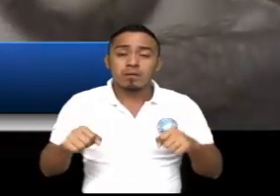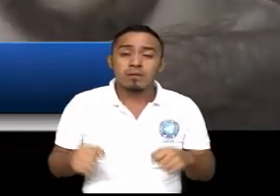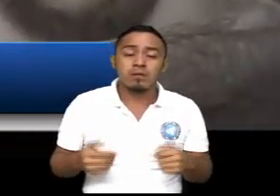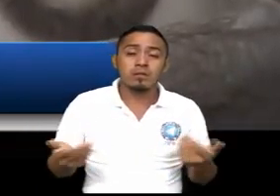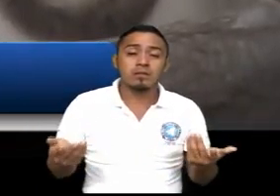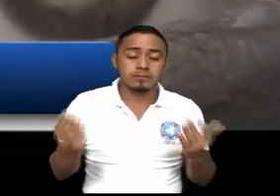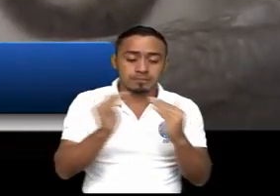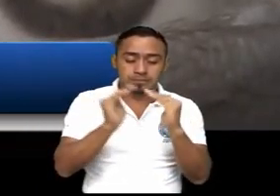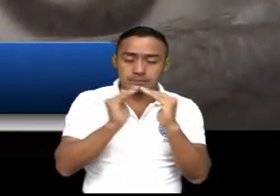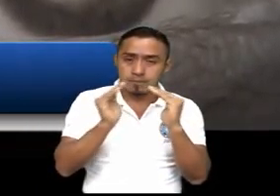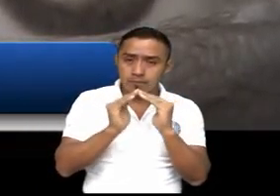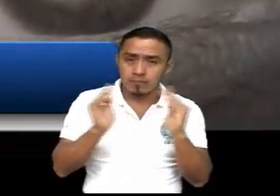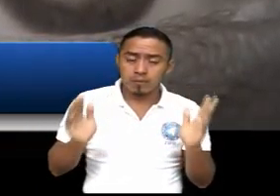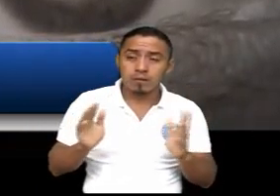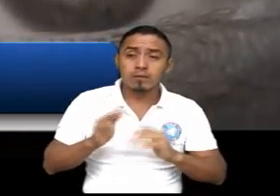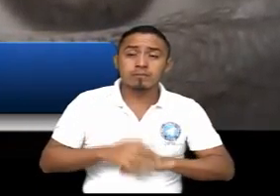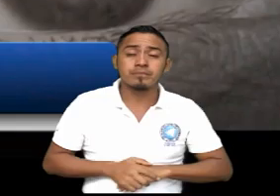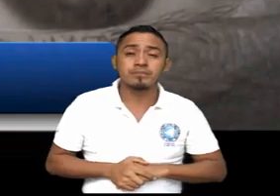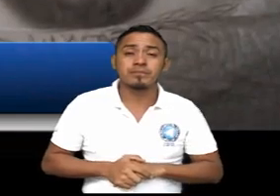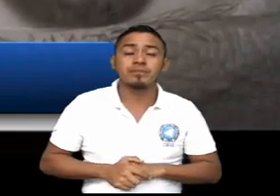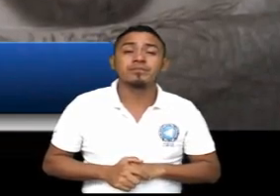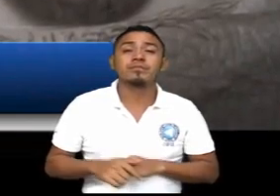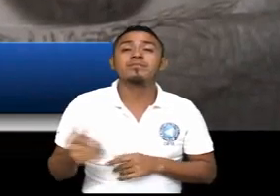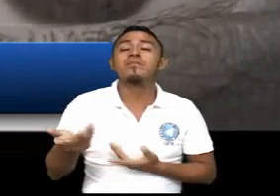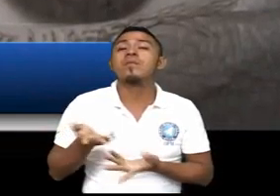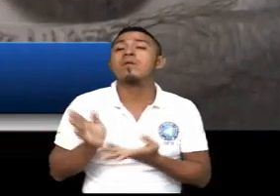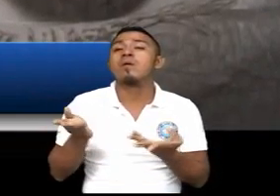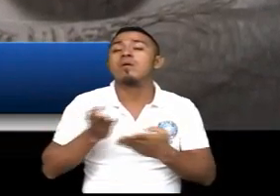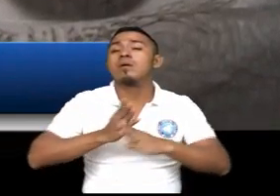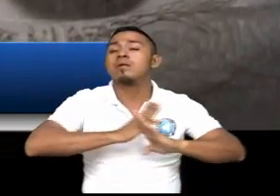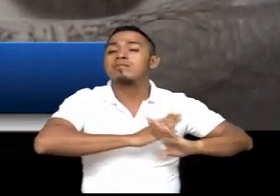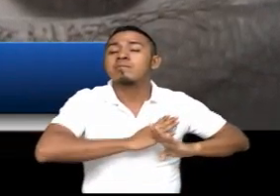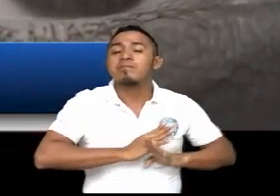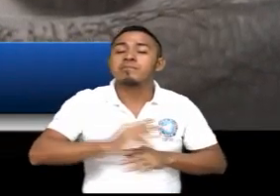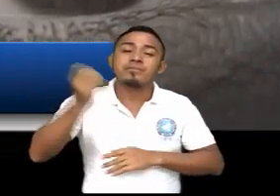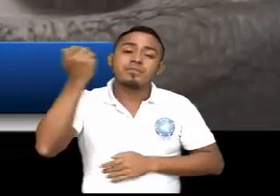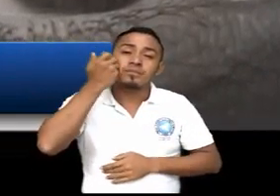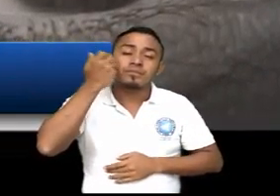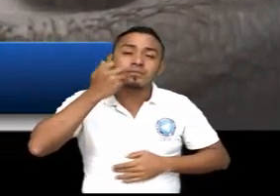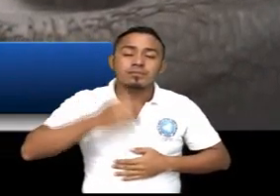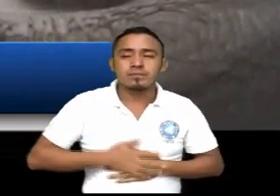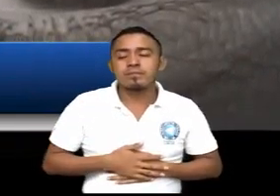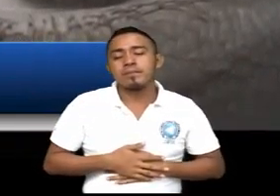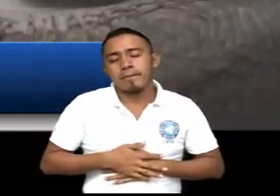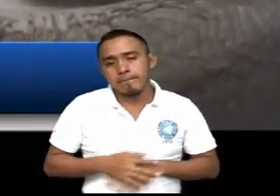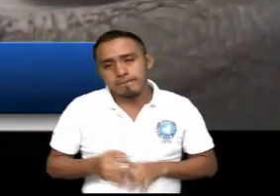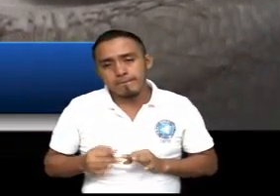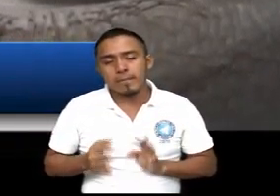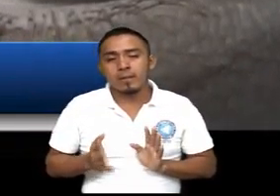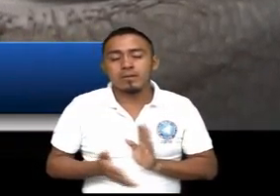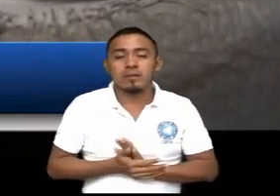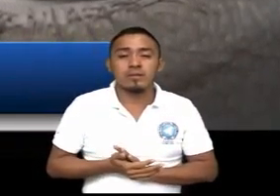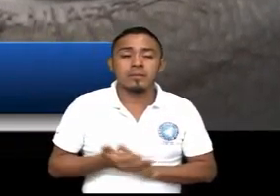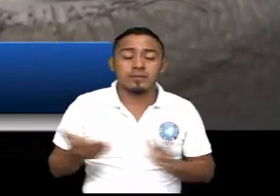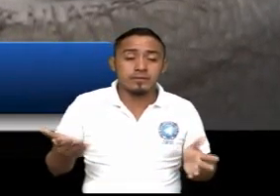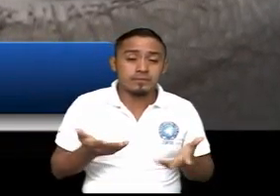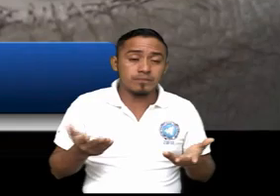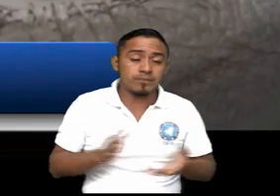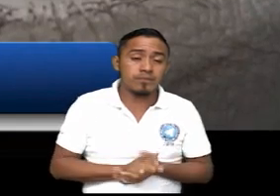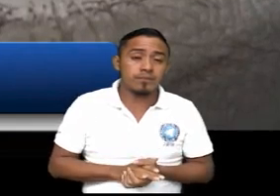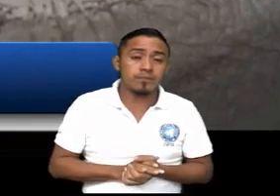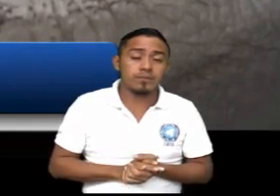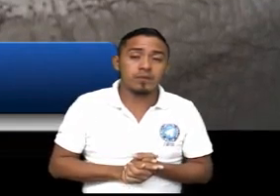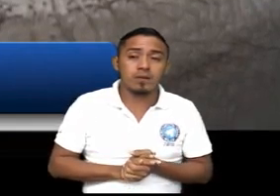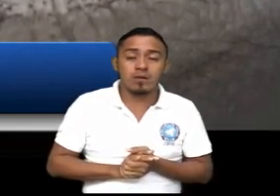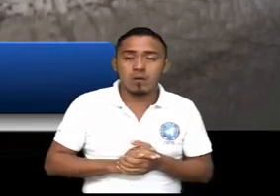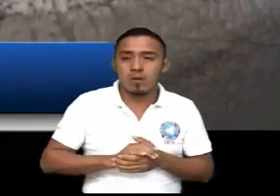casa para prevenir también esta enfermedad? Más que todo, fíjate que para glaucoma no son los ejercicios oculares,